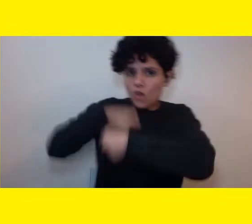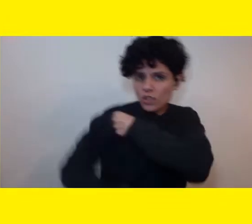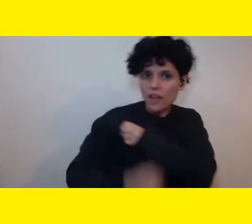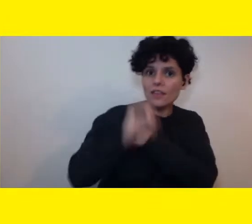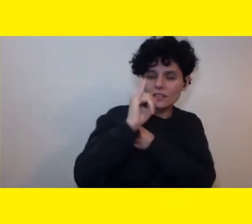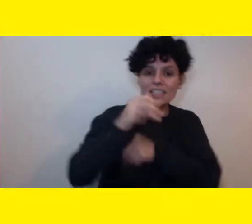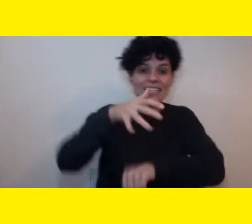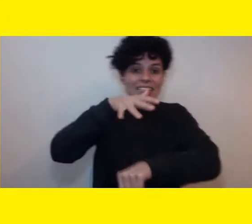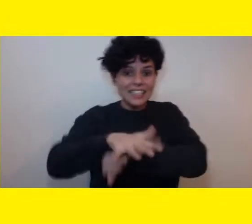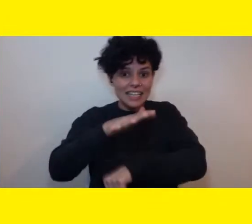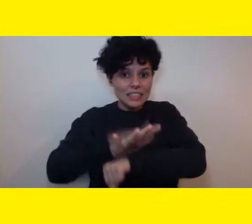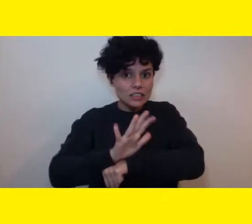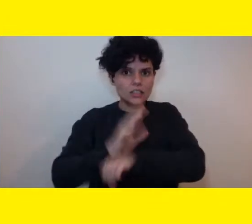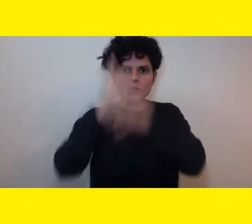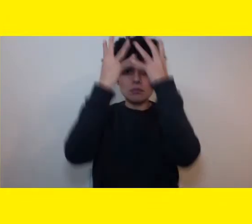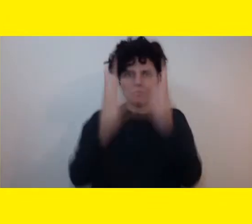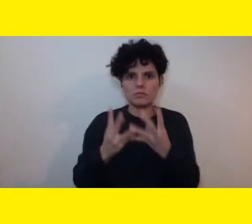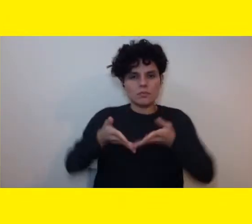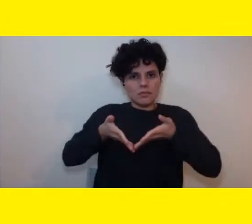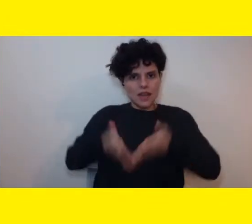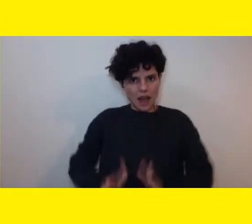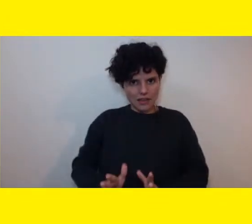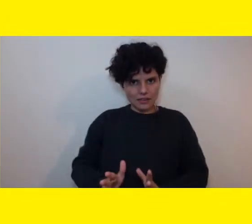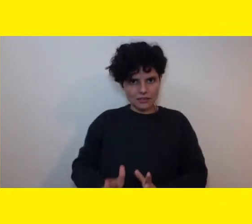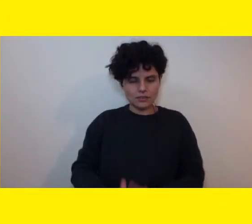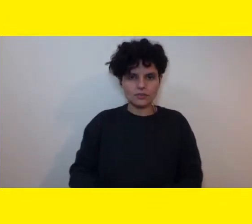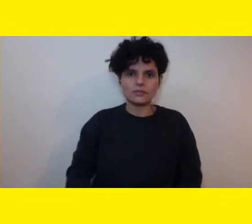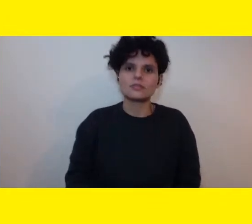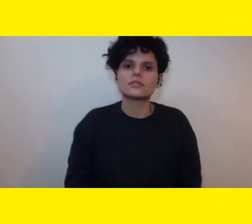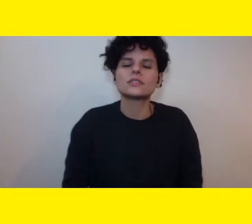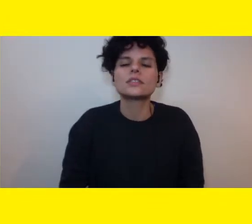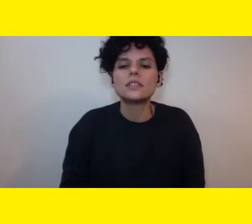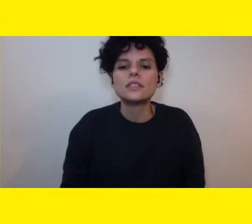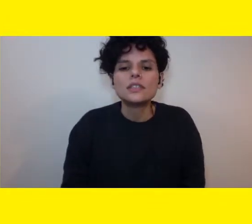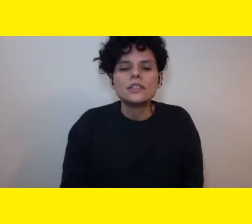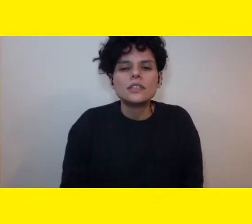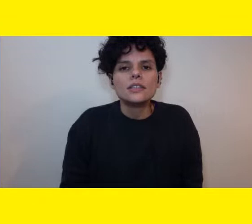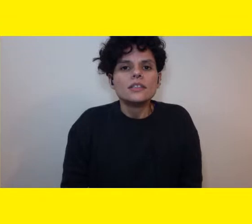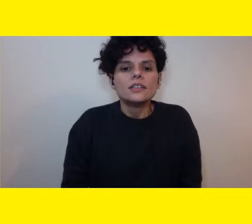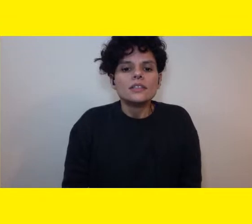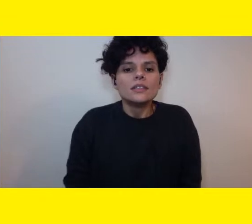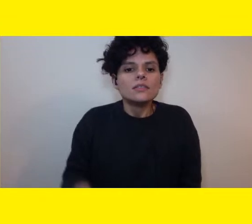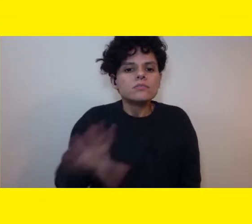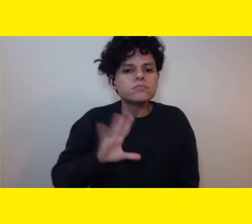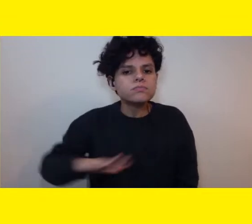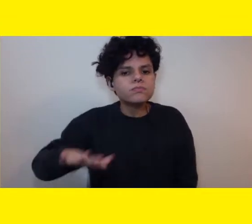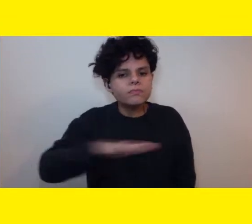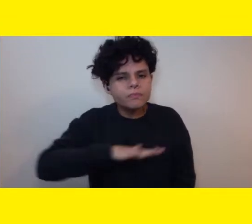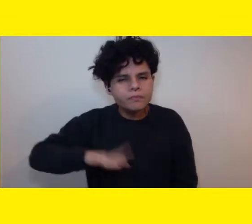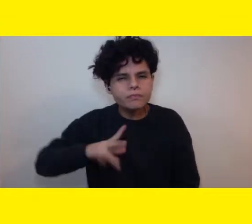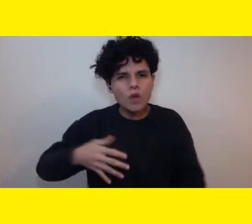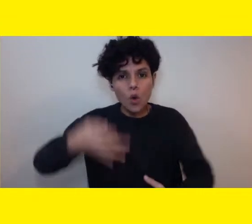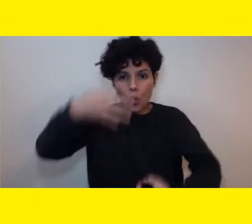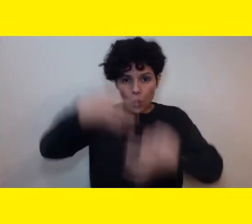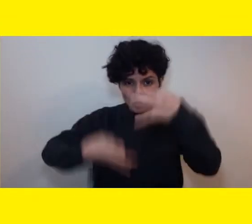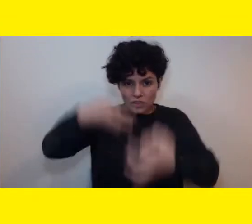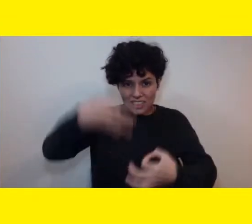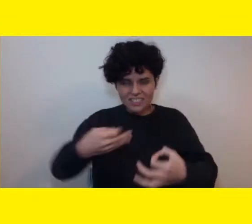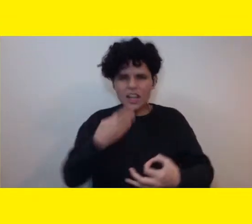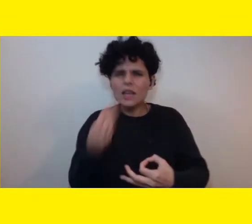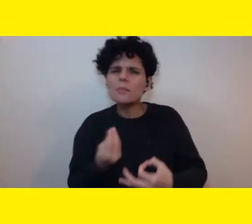los hijos en prisión. La justicia, particularmente, como bien señaló Alejandro en su introducción, se ha